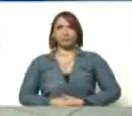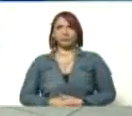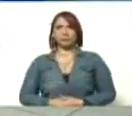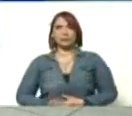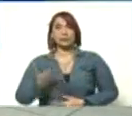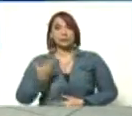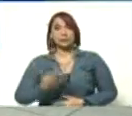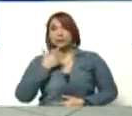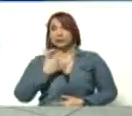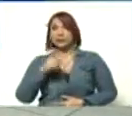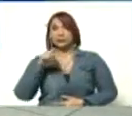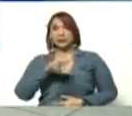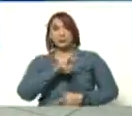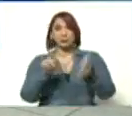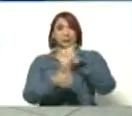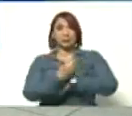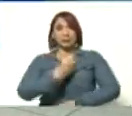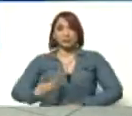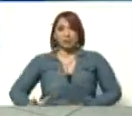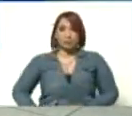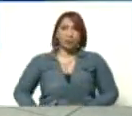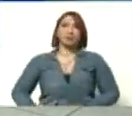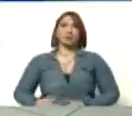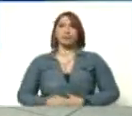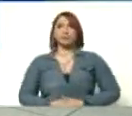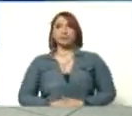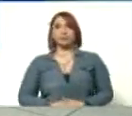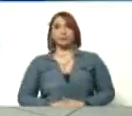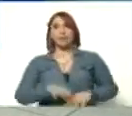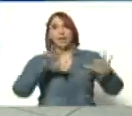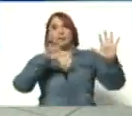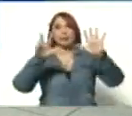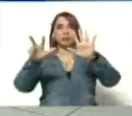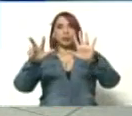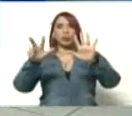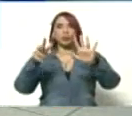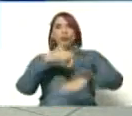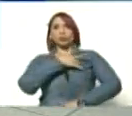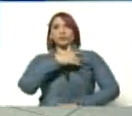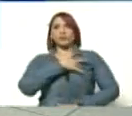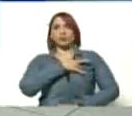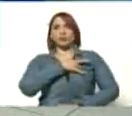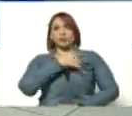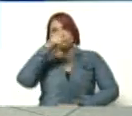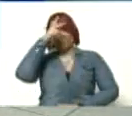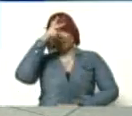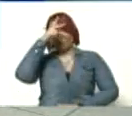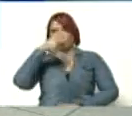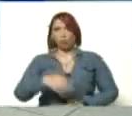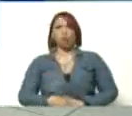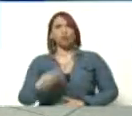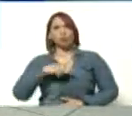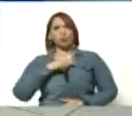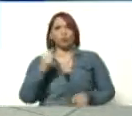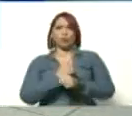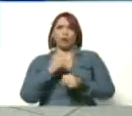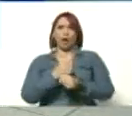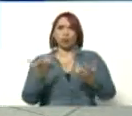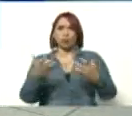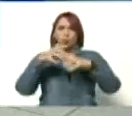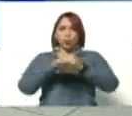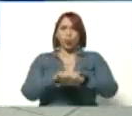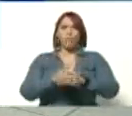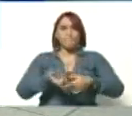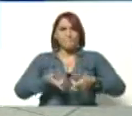importante destacar, vicepresidenta, que somos 18 universidades de Falcón que hemos trabajado y que hoy nos